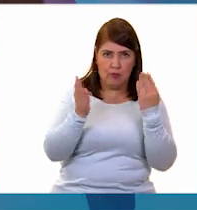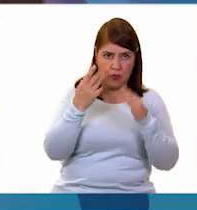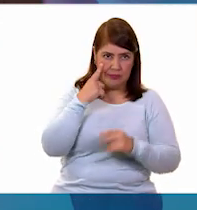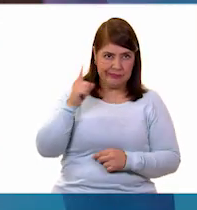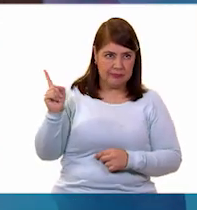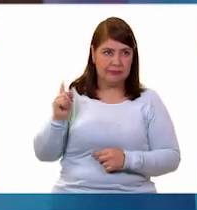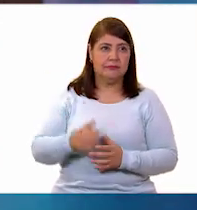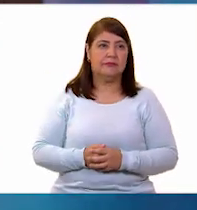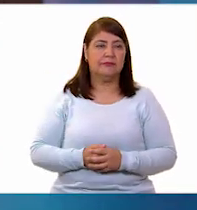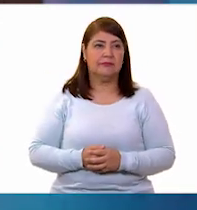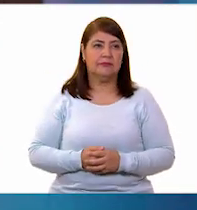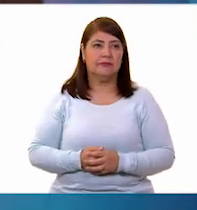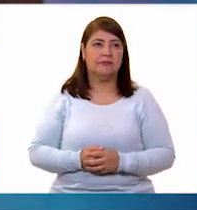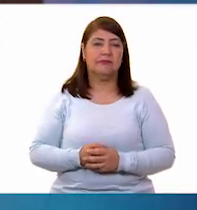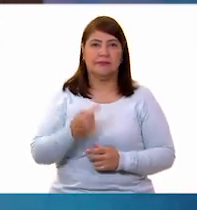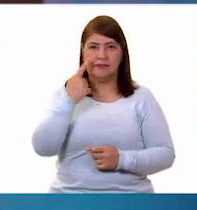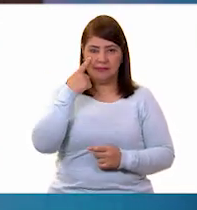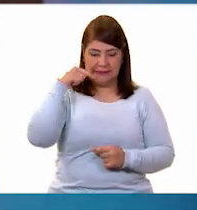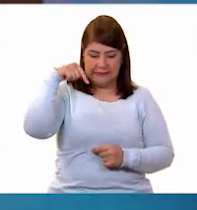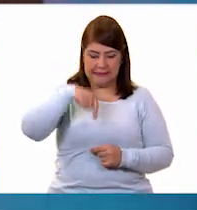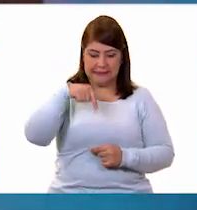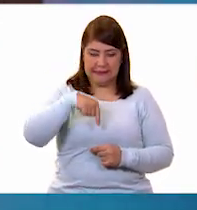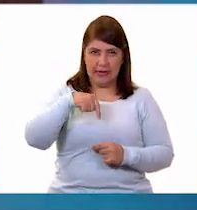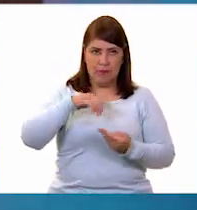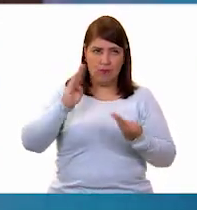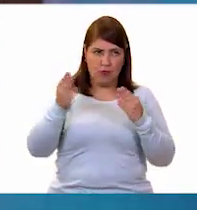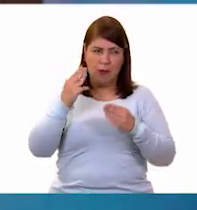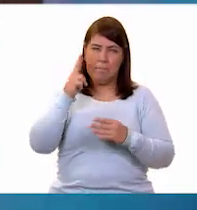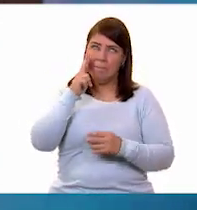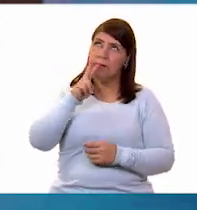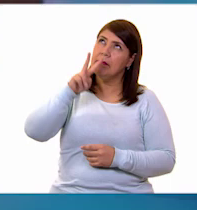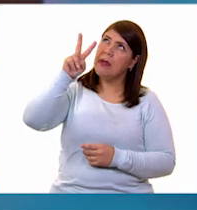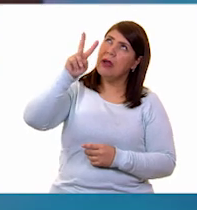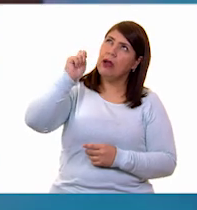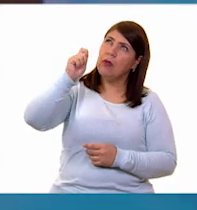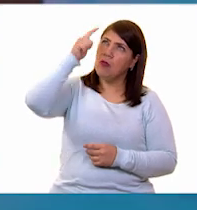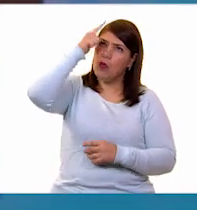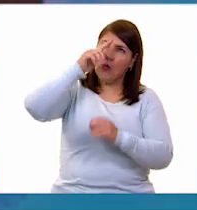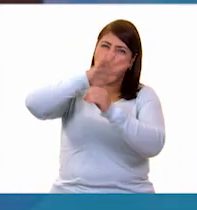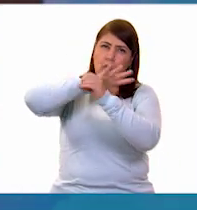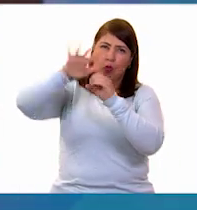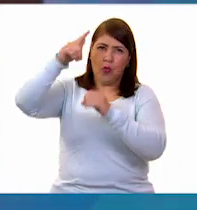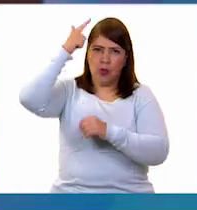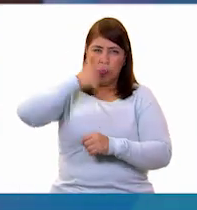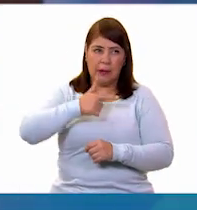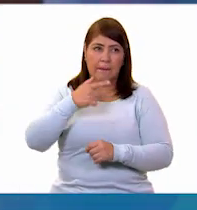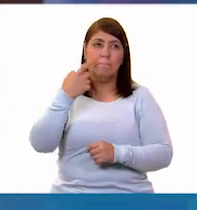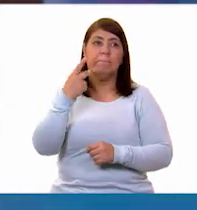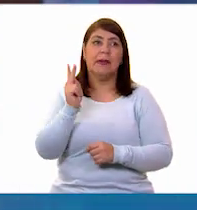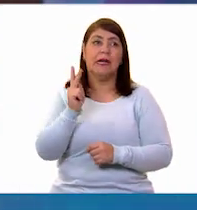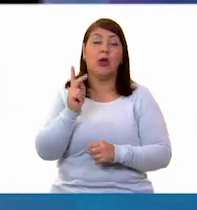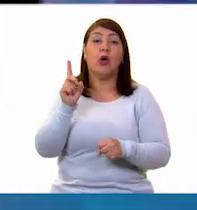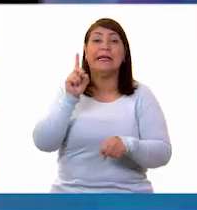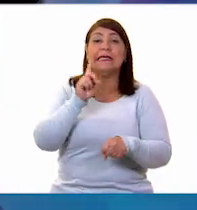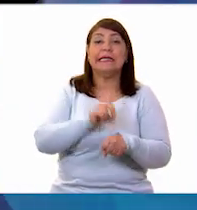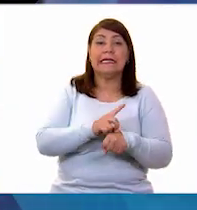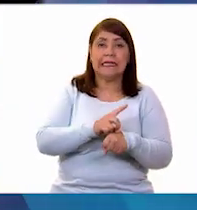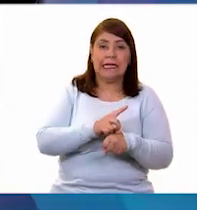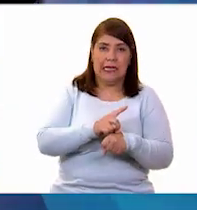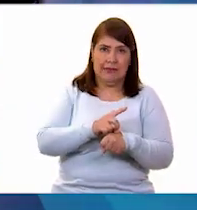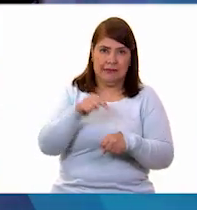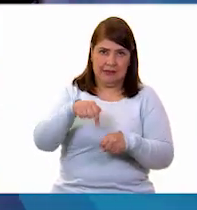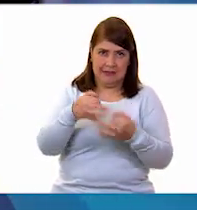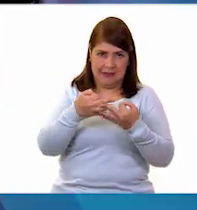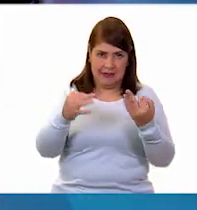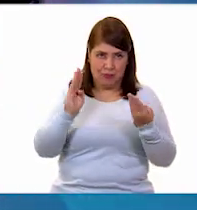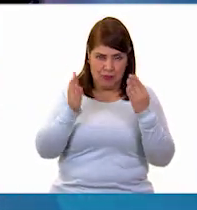Desde la Tierra, pues vemos el lado noche de la Luna, pero es el lado día de la Tierra.